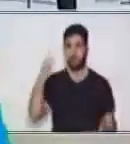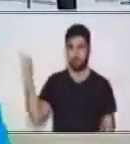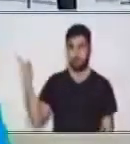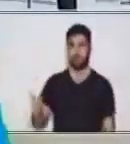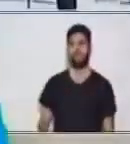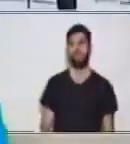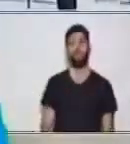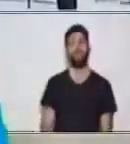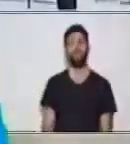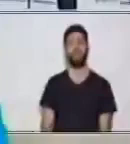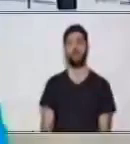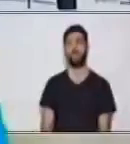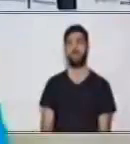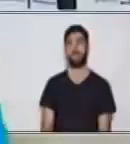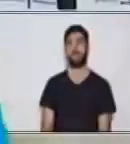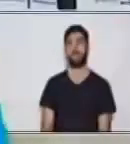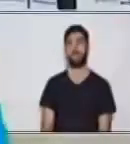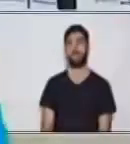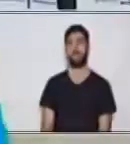gráfica.